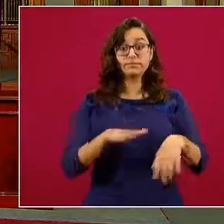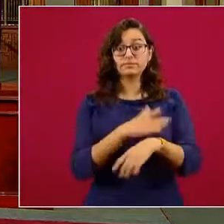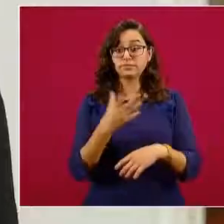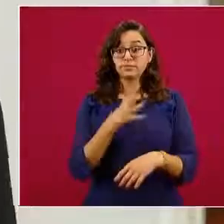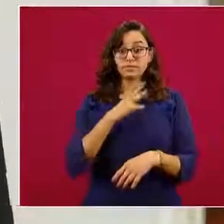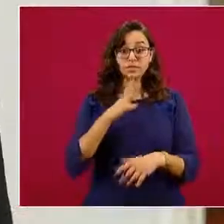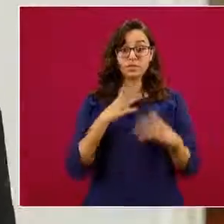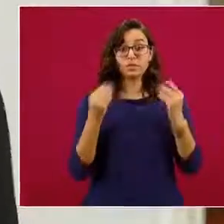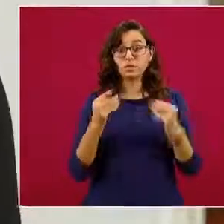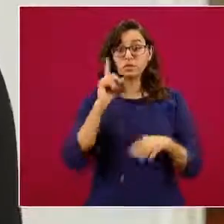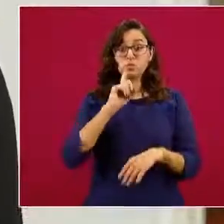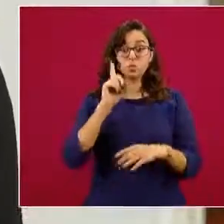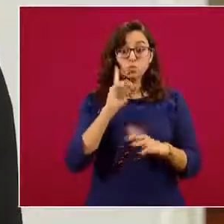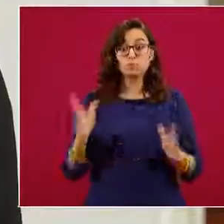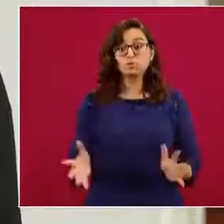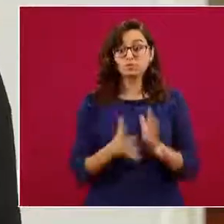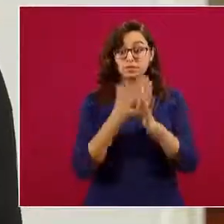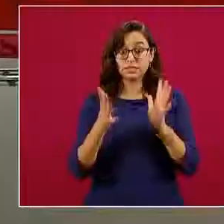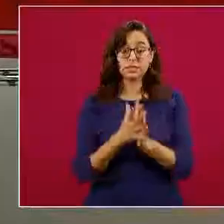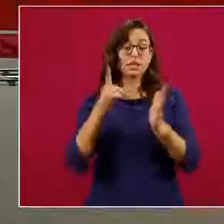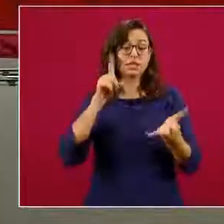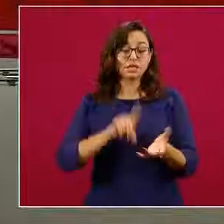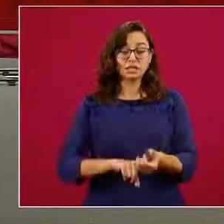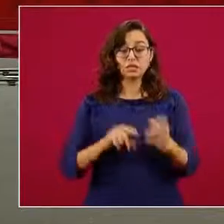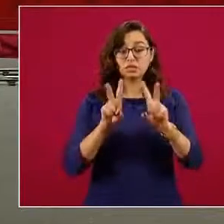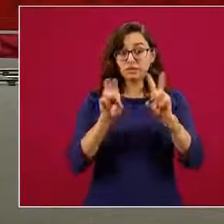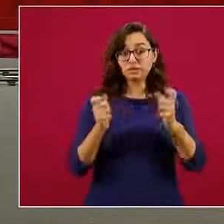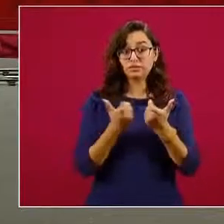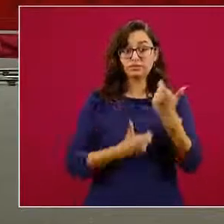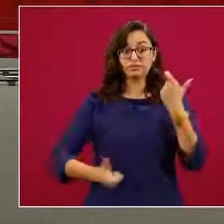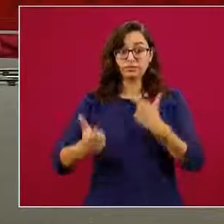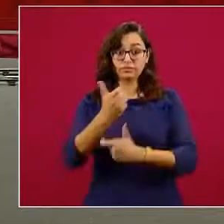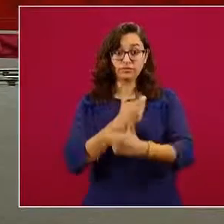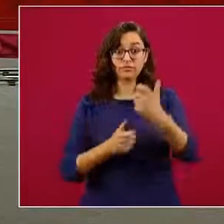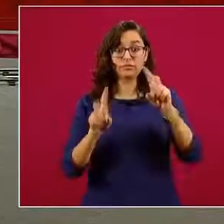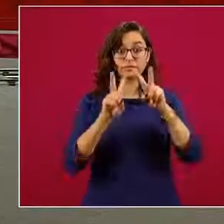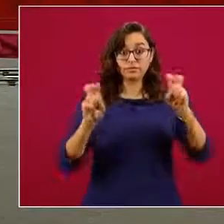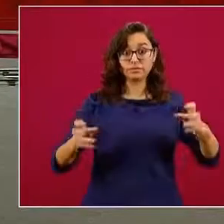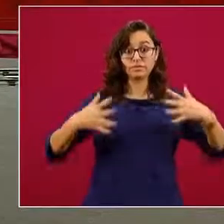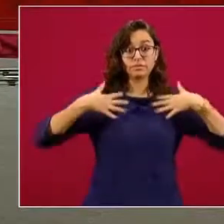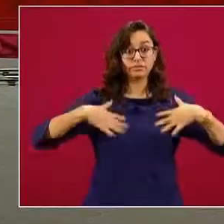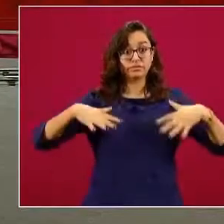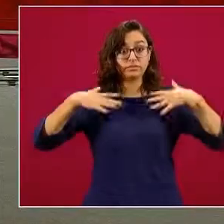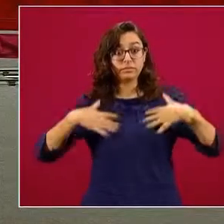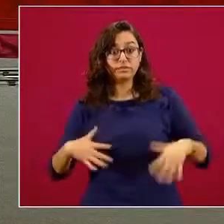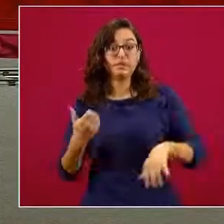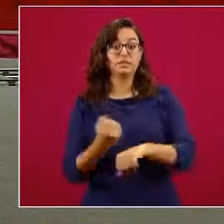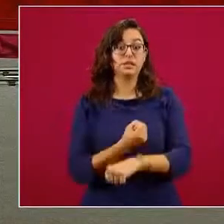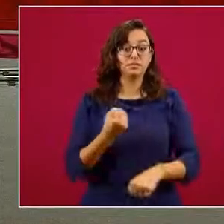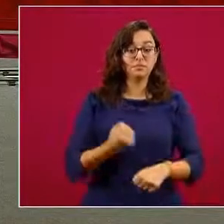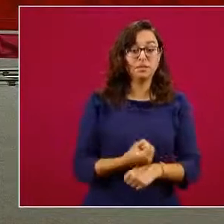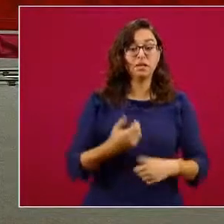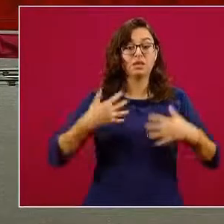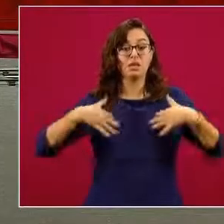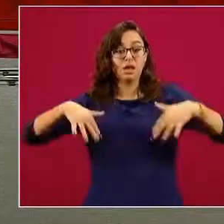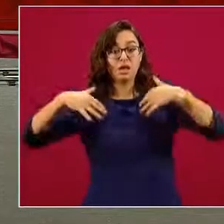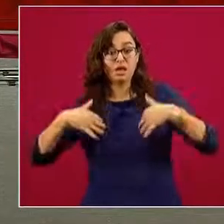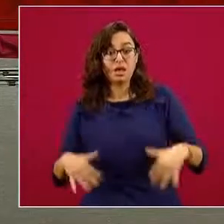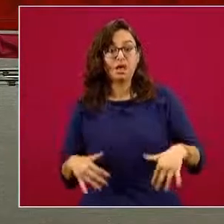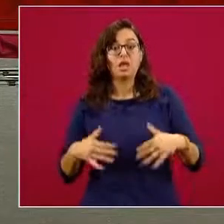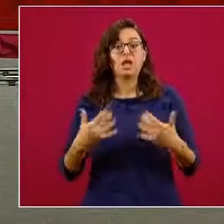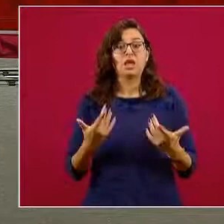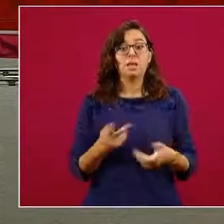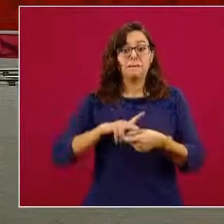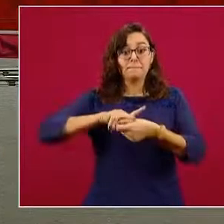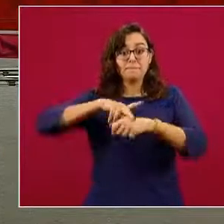participando en este sector de la economía, que es cuero y calzado, textil, vestido y moda, es justamente el